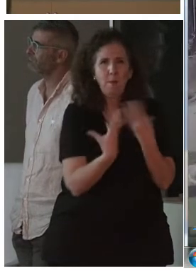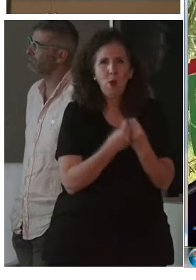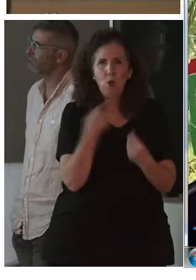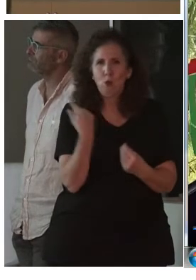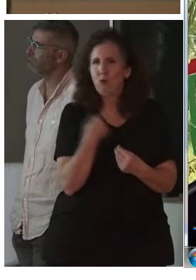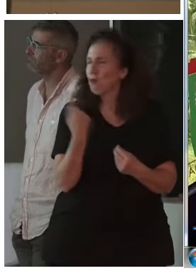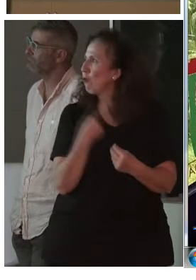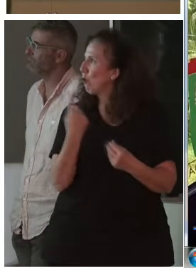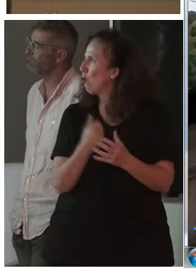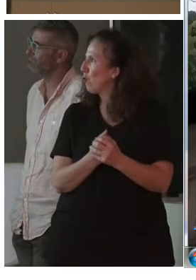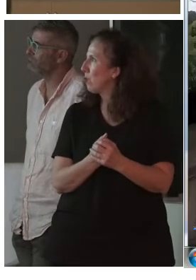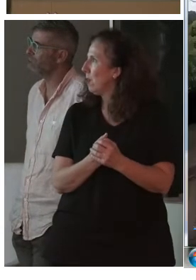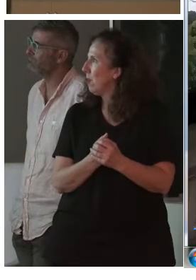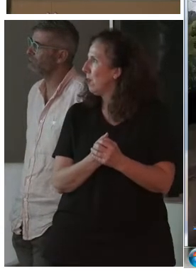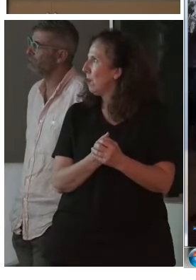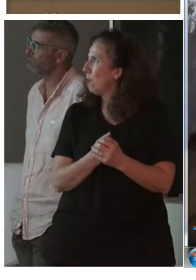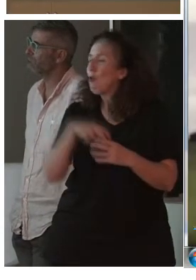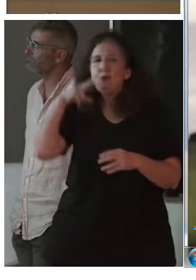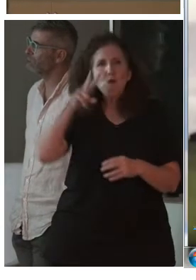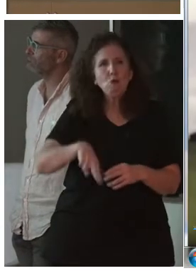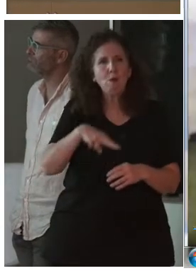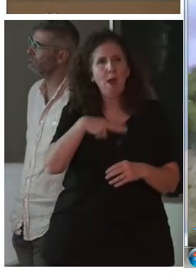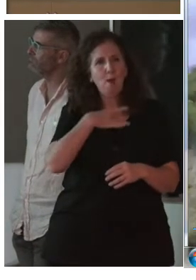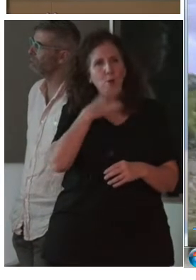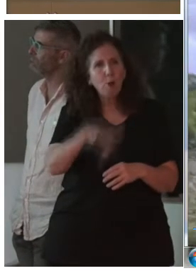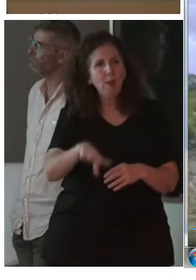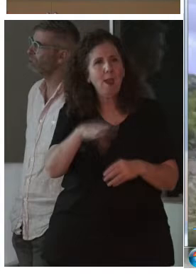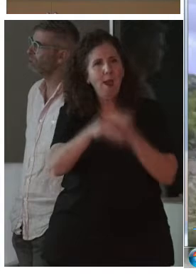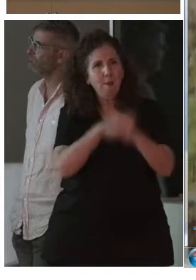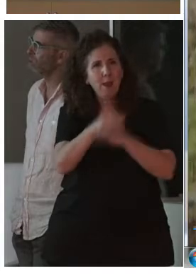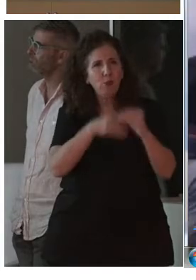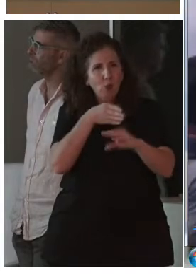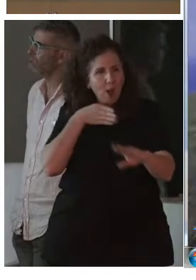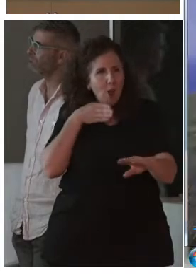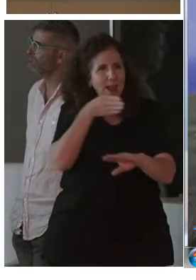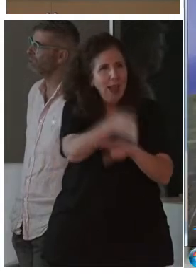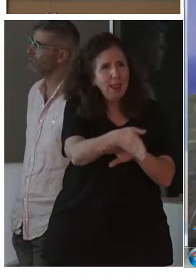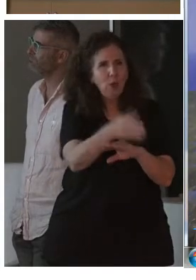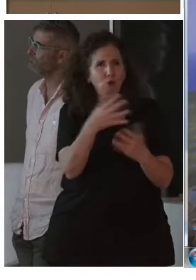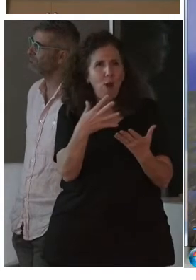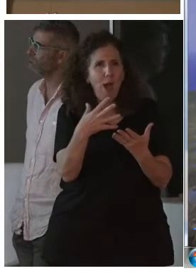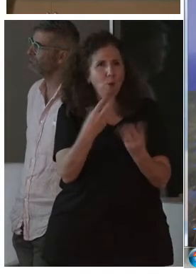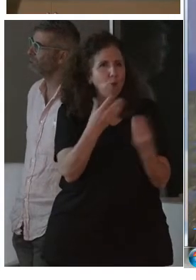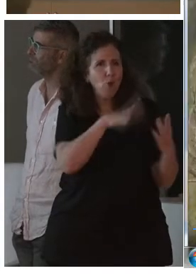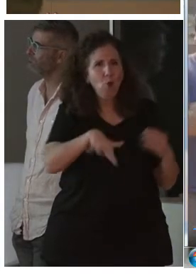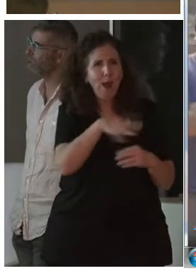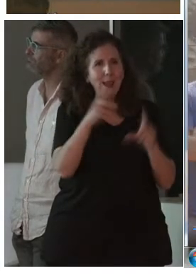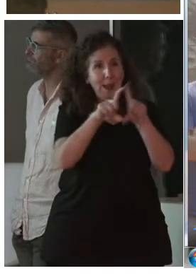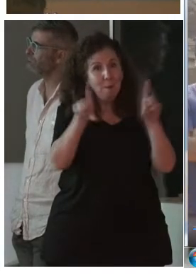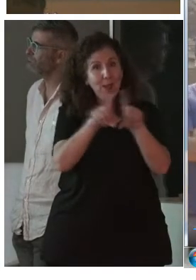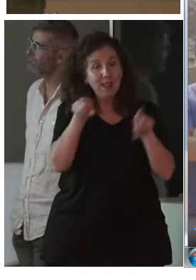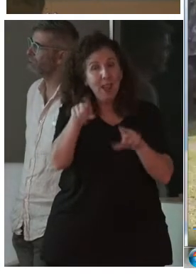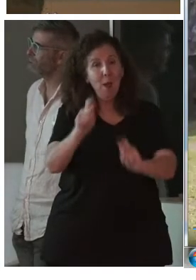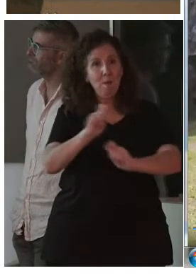equipo Wild the World jamás hubiera llegado a conocer todo lo que conocí y estoy tan agradecida de que otros tengan la oportunidad de poder repetirlo.